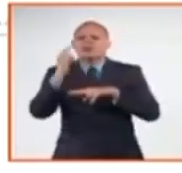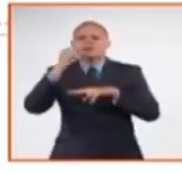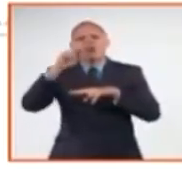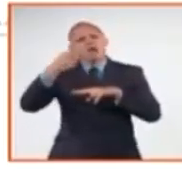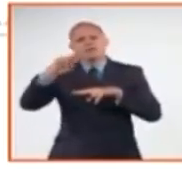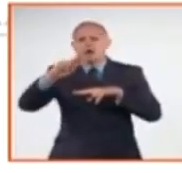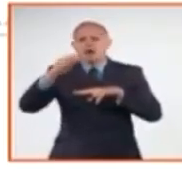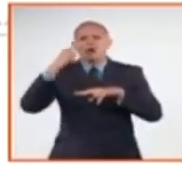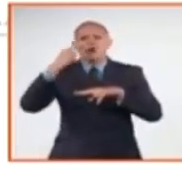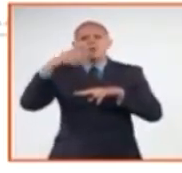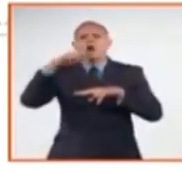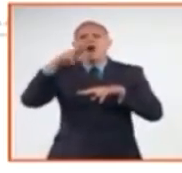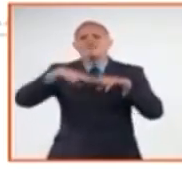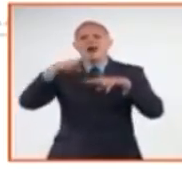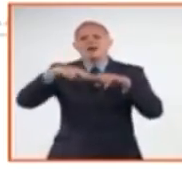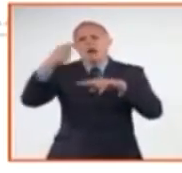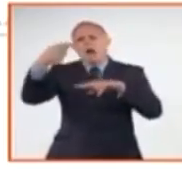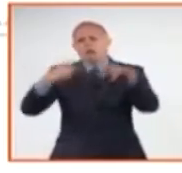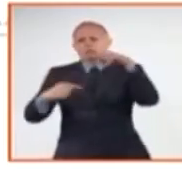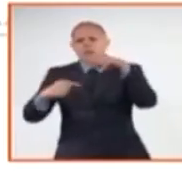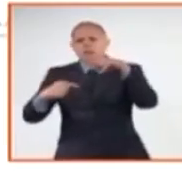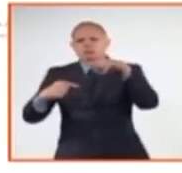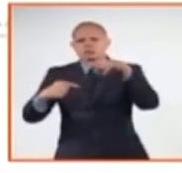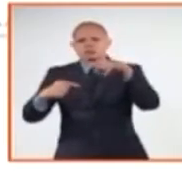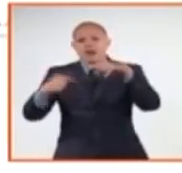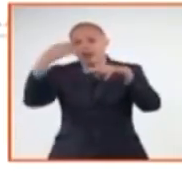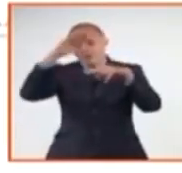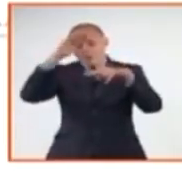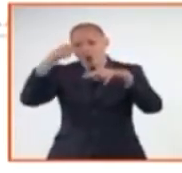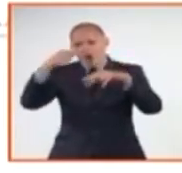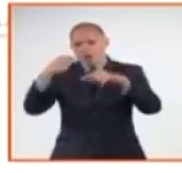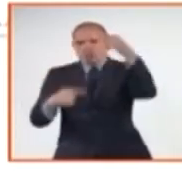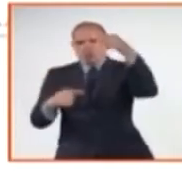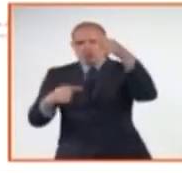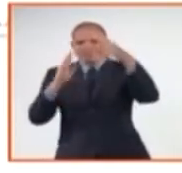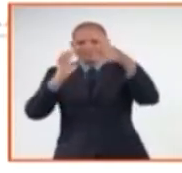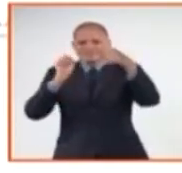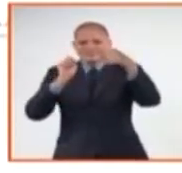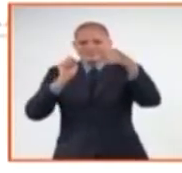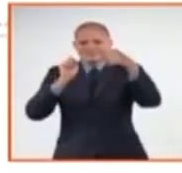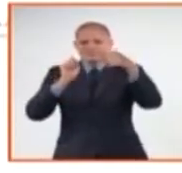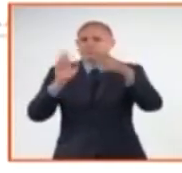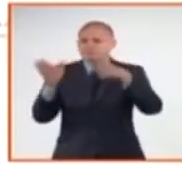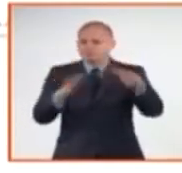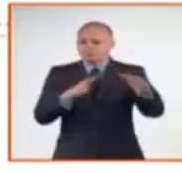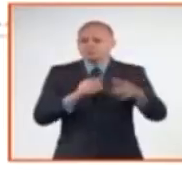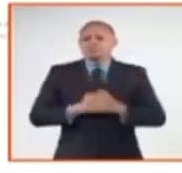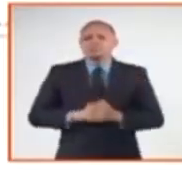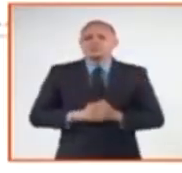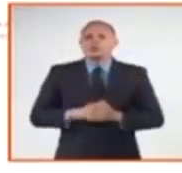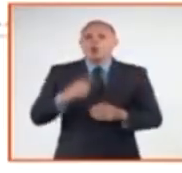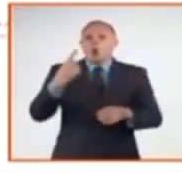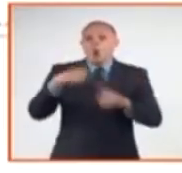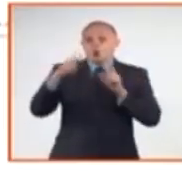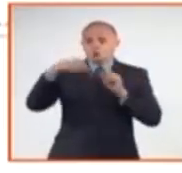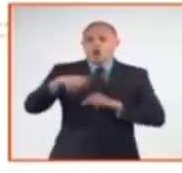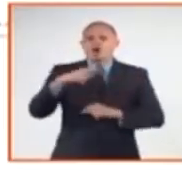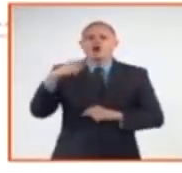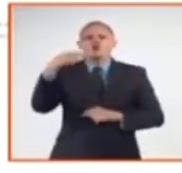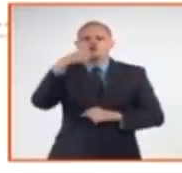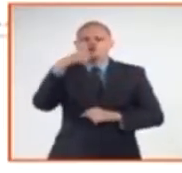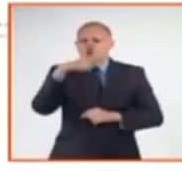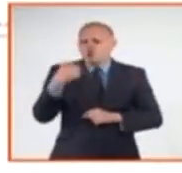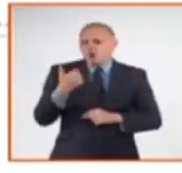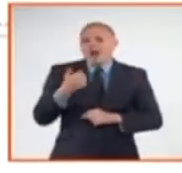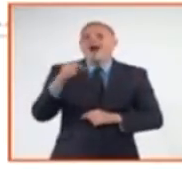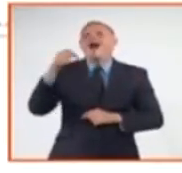cifras del del país si vamos a los 4 primeros municipios que es donde inicialmente se pudo ver el efecto vean que esos municipios